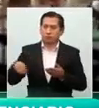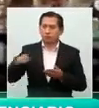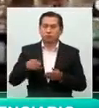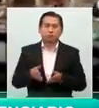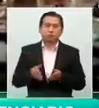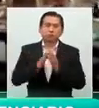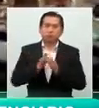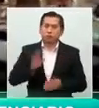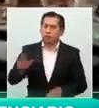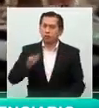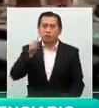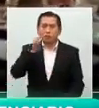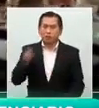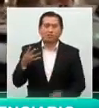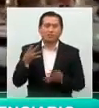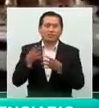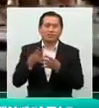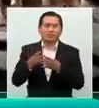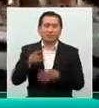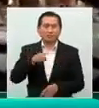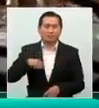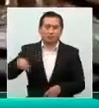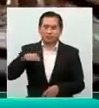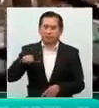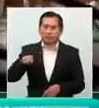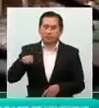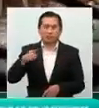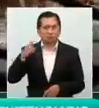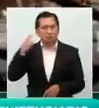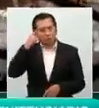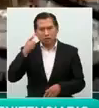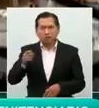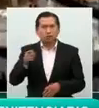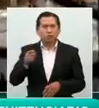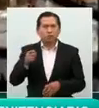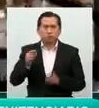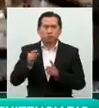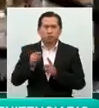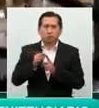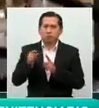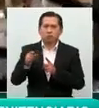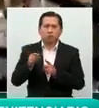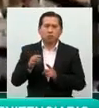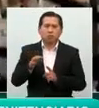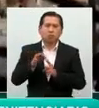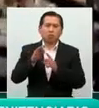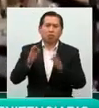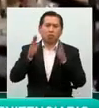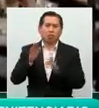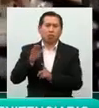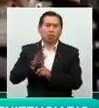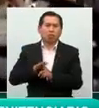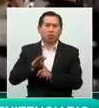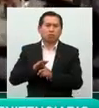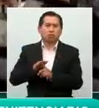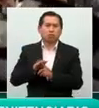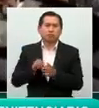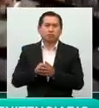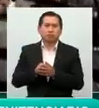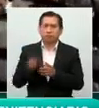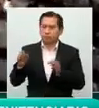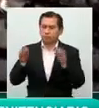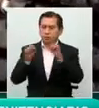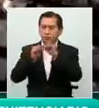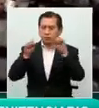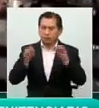de las privadas de libertad en lo que ellas consideran privilegios. La Dirección Departamental de Régimen